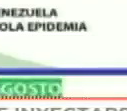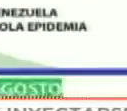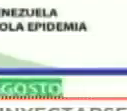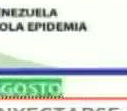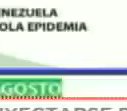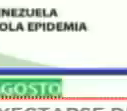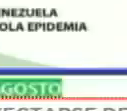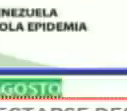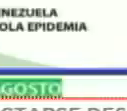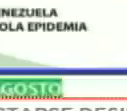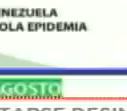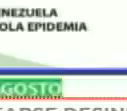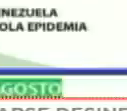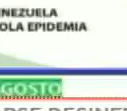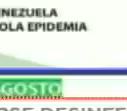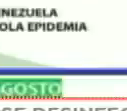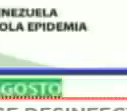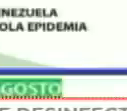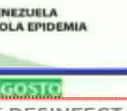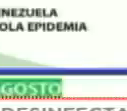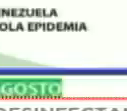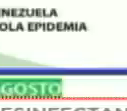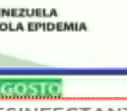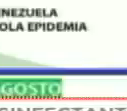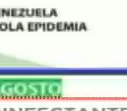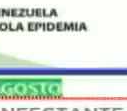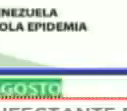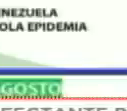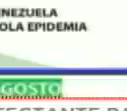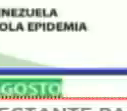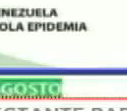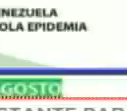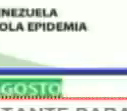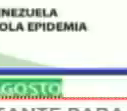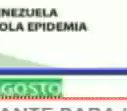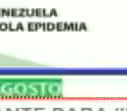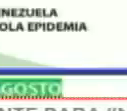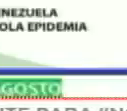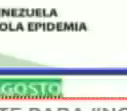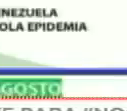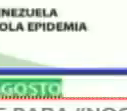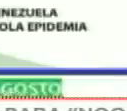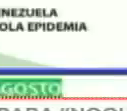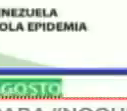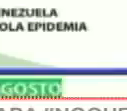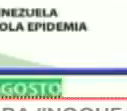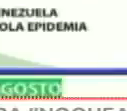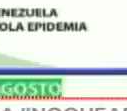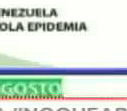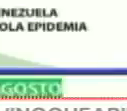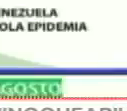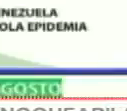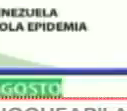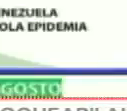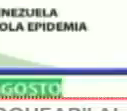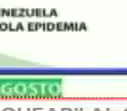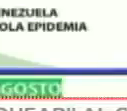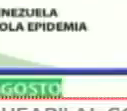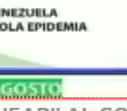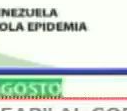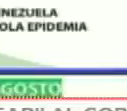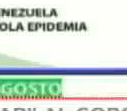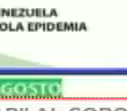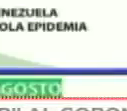140.000 pacientes infectados por COVID-19. Tendríamos 7.700 pacientes requiriendo unidad de cuidados